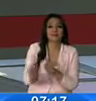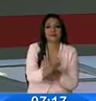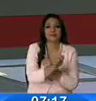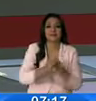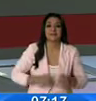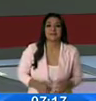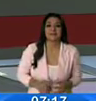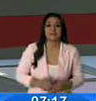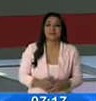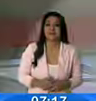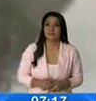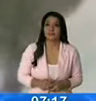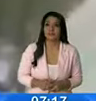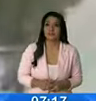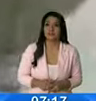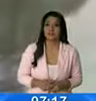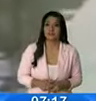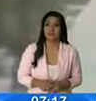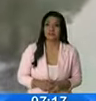Le informamos.